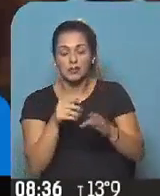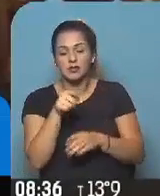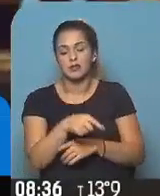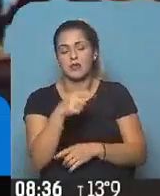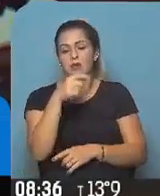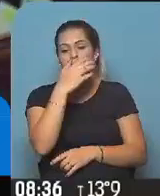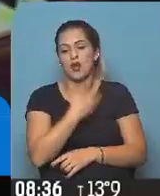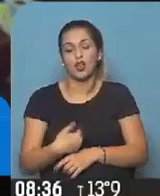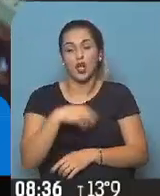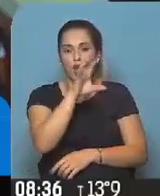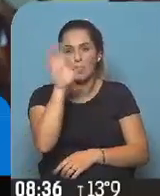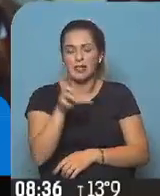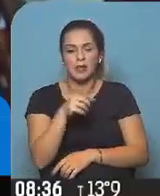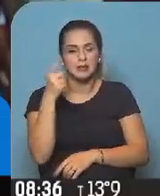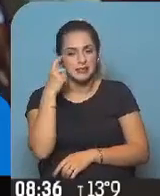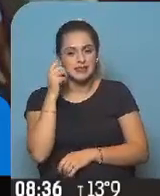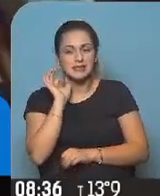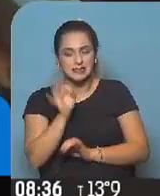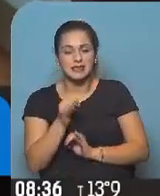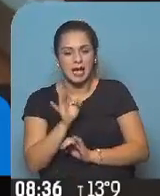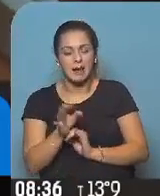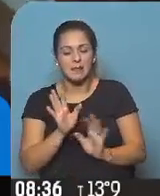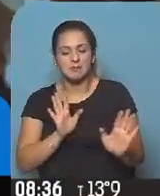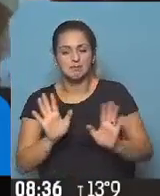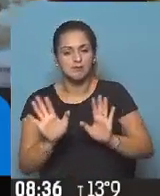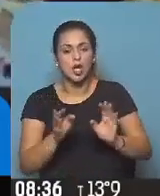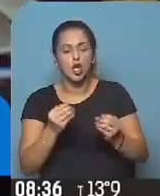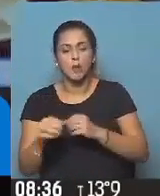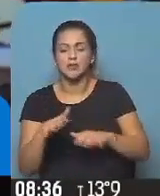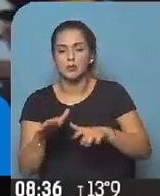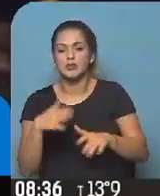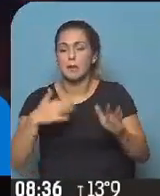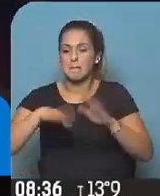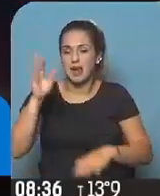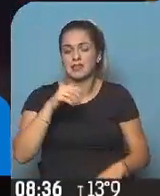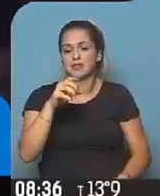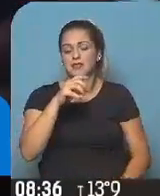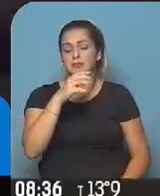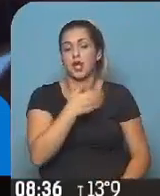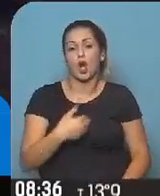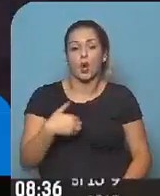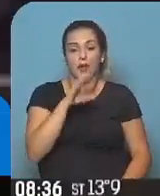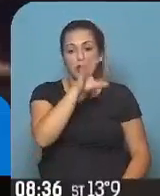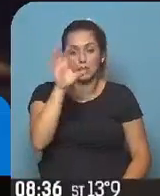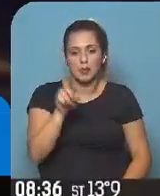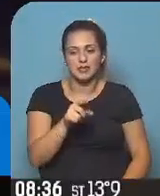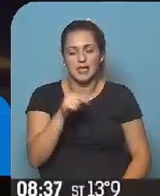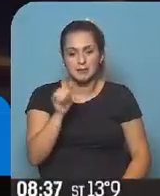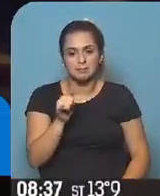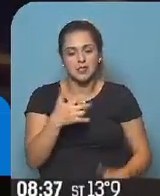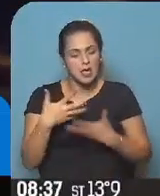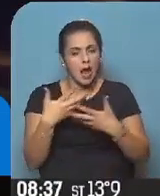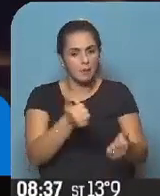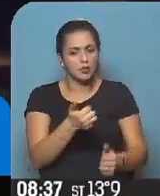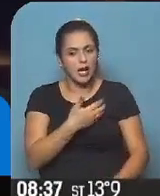cautelosos y nos encontramos con una situación en la que mayoritariamente los gobernadores están dispuestos a acompañar el esquema de gobernabilidad